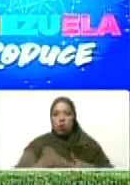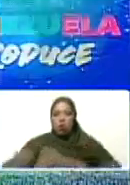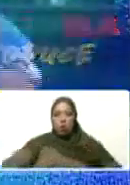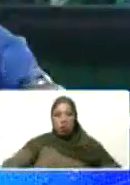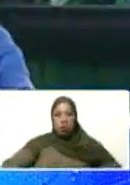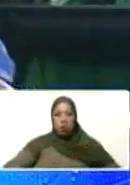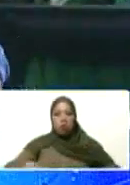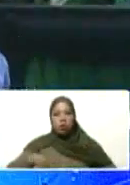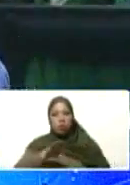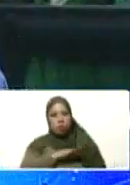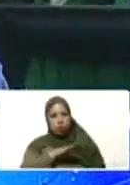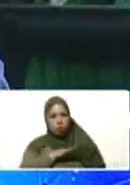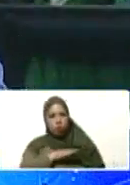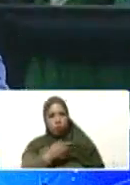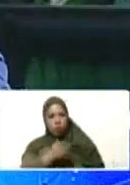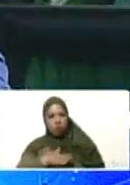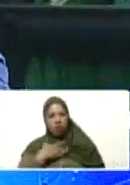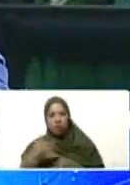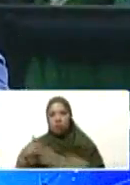propio.